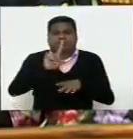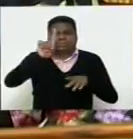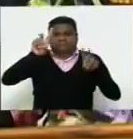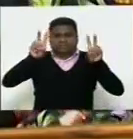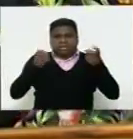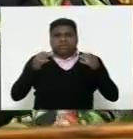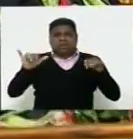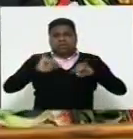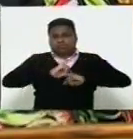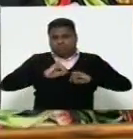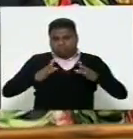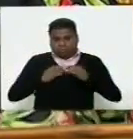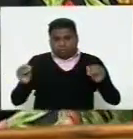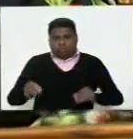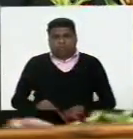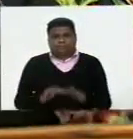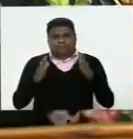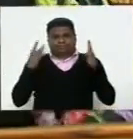todo.